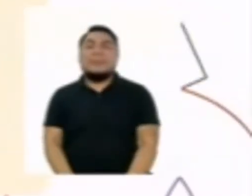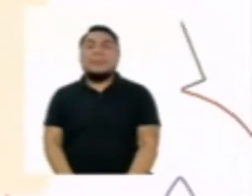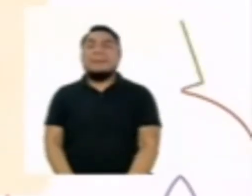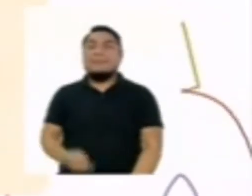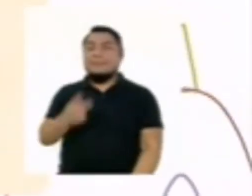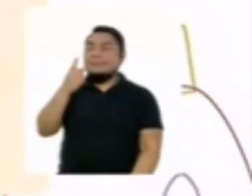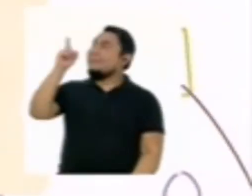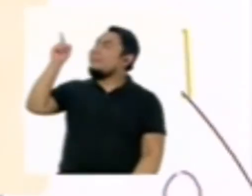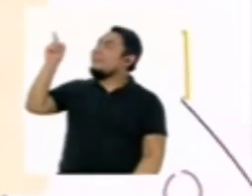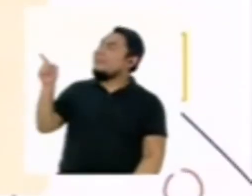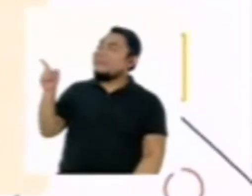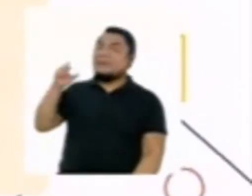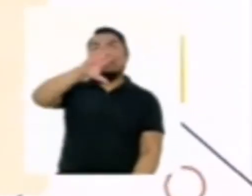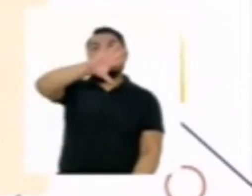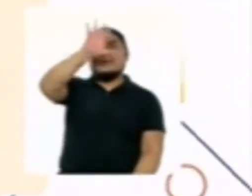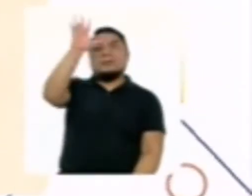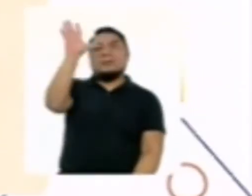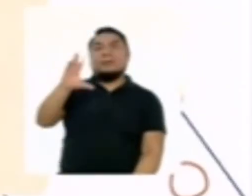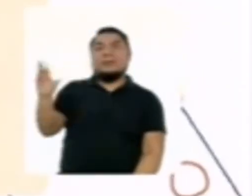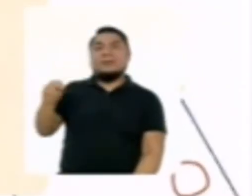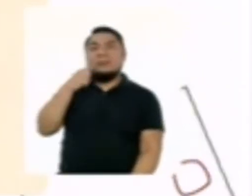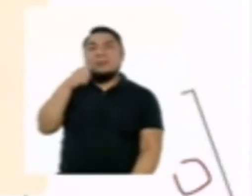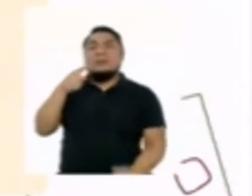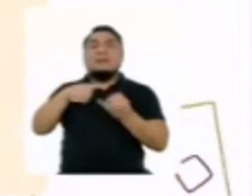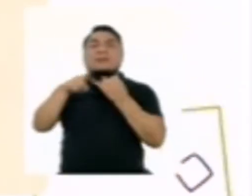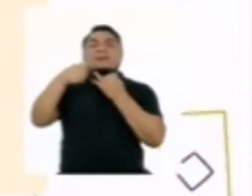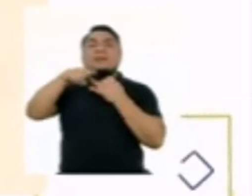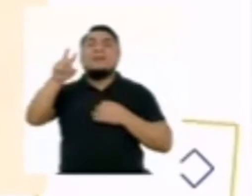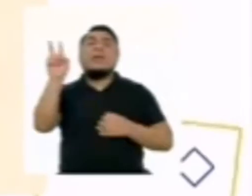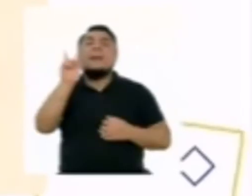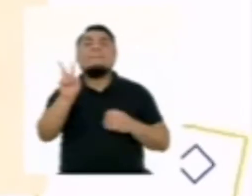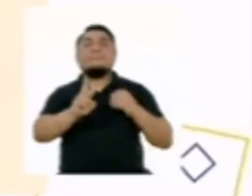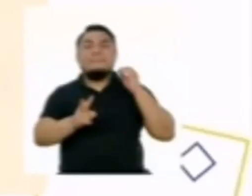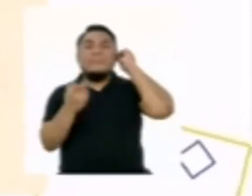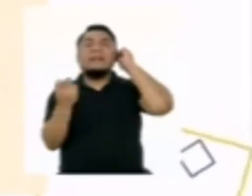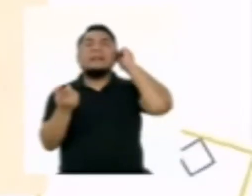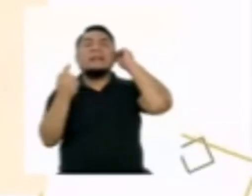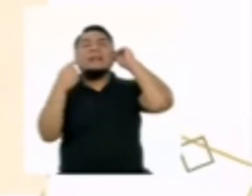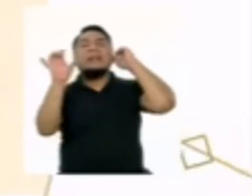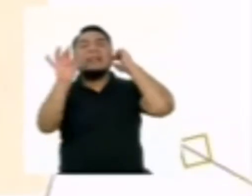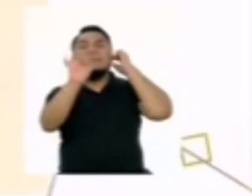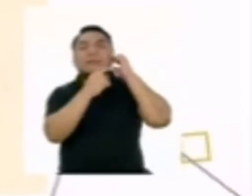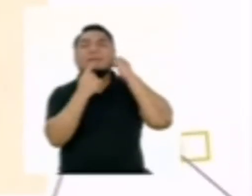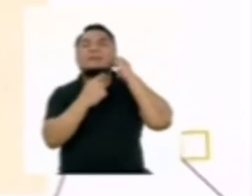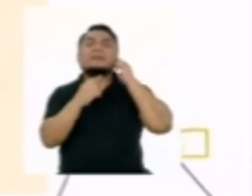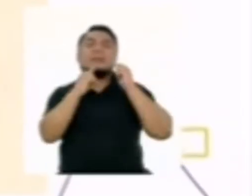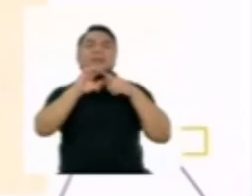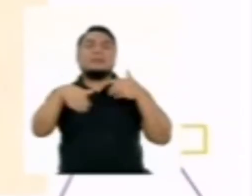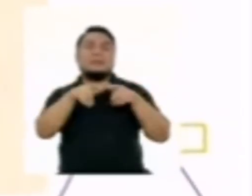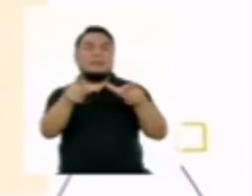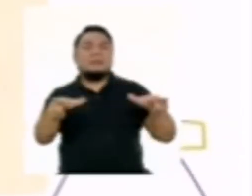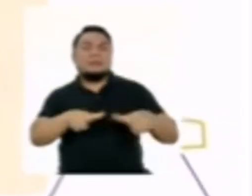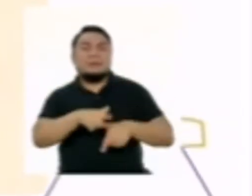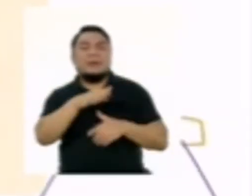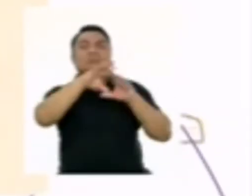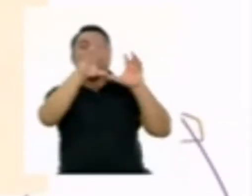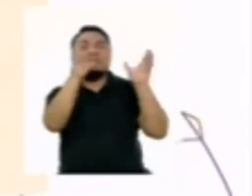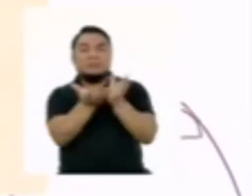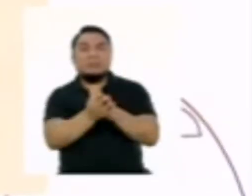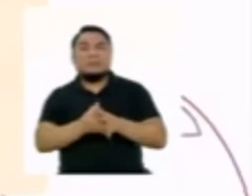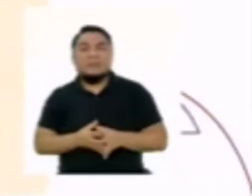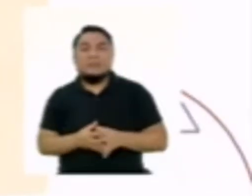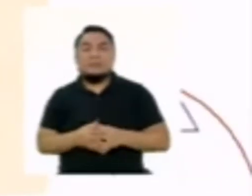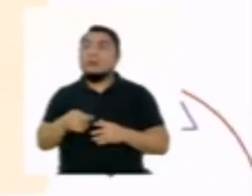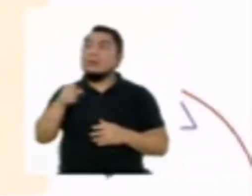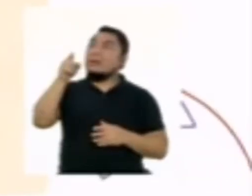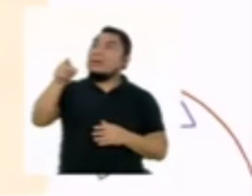En este se observa, en diferentes tonalidades del color verde, el nivel de biodiversidad de ciertas áreas del mundo. Veo